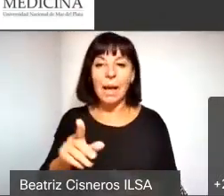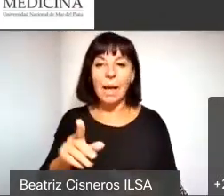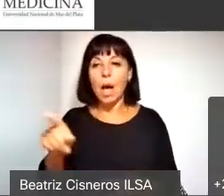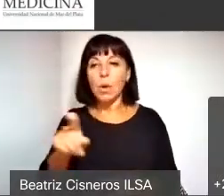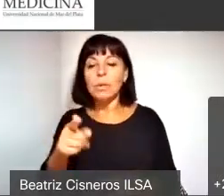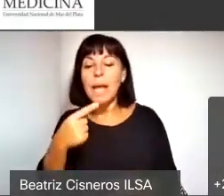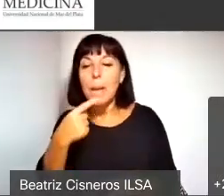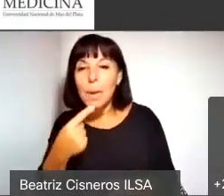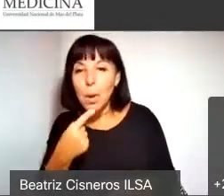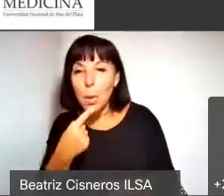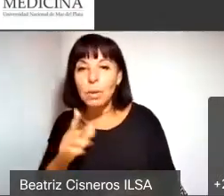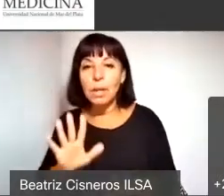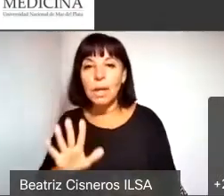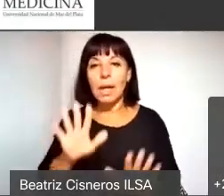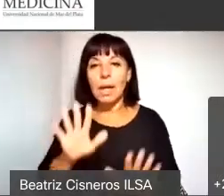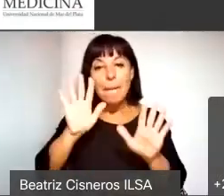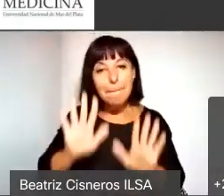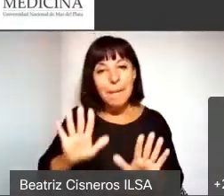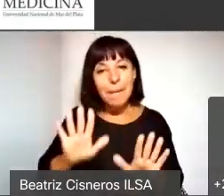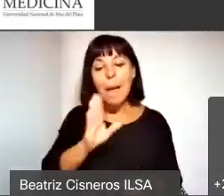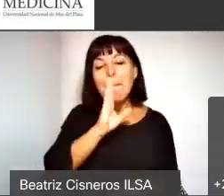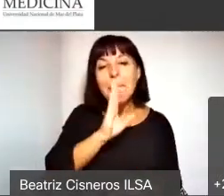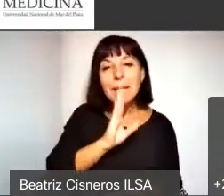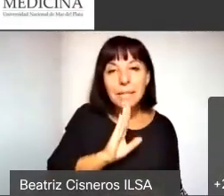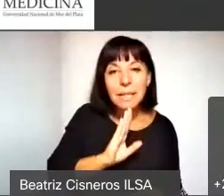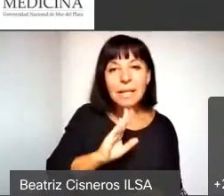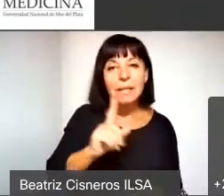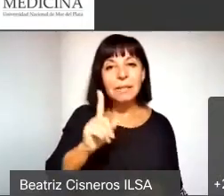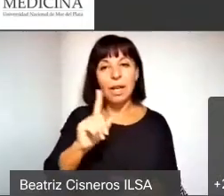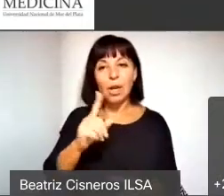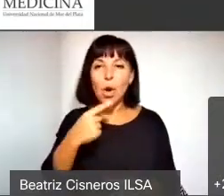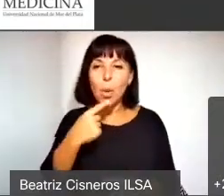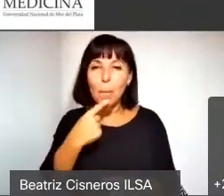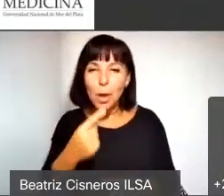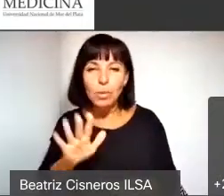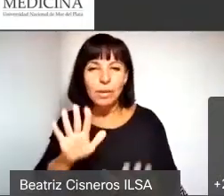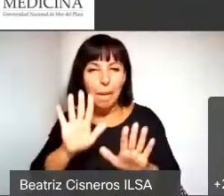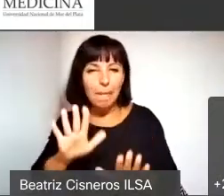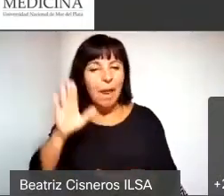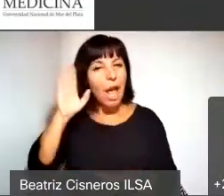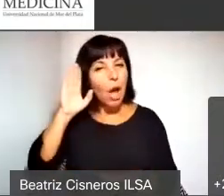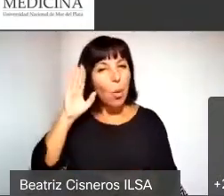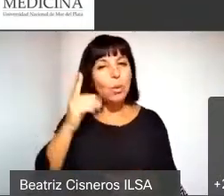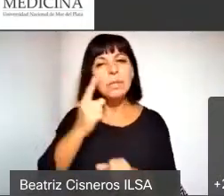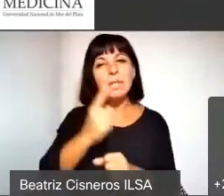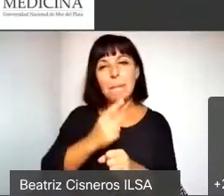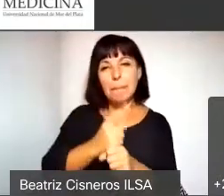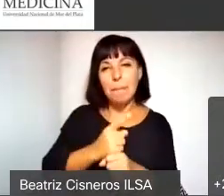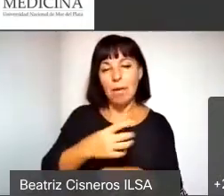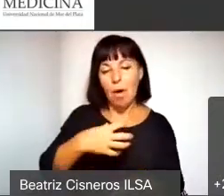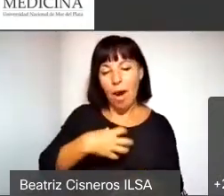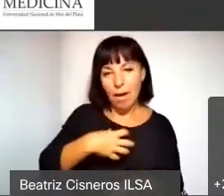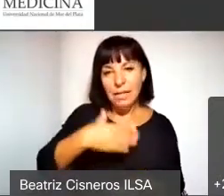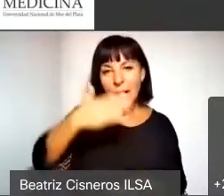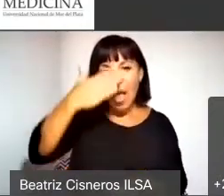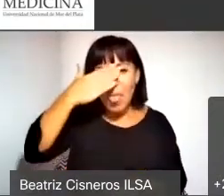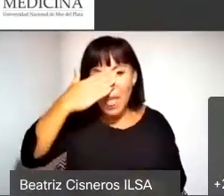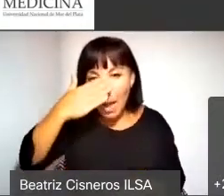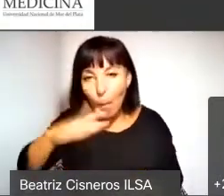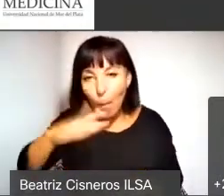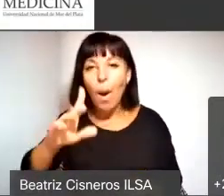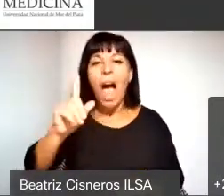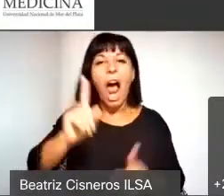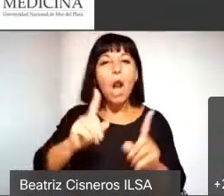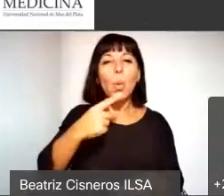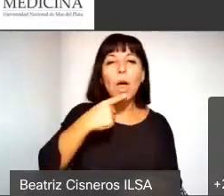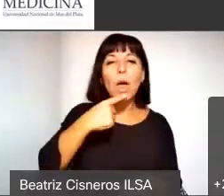chat. Les diría, tengan un poco de paciencia, no se adelanten y escuchen la clase y después si queda alguna